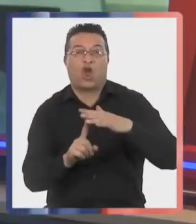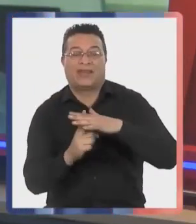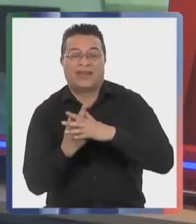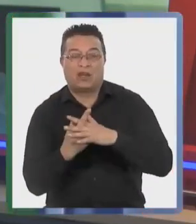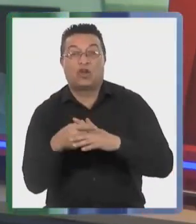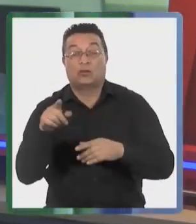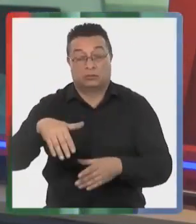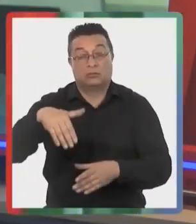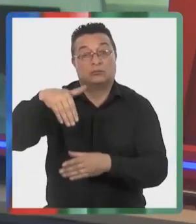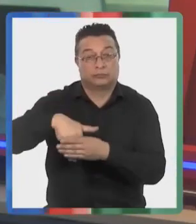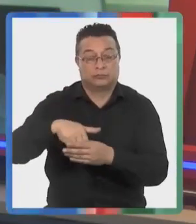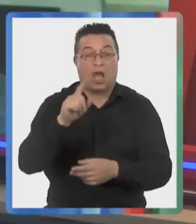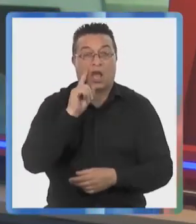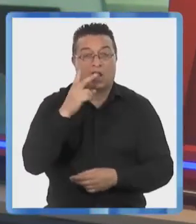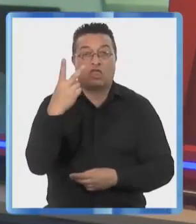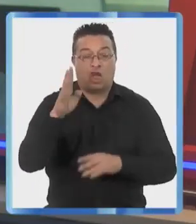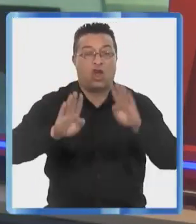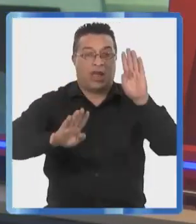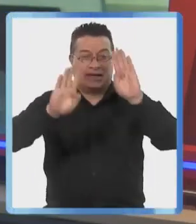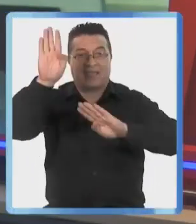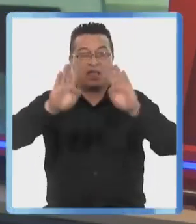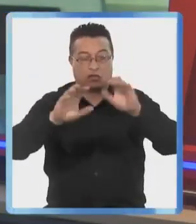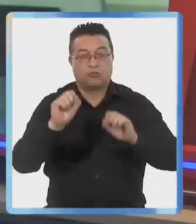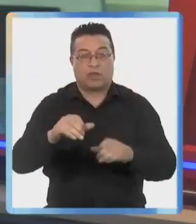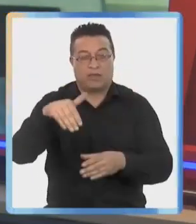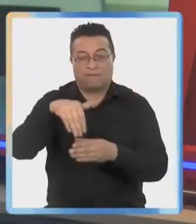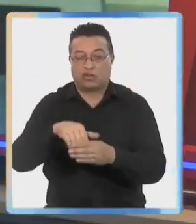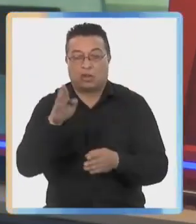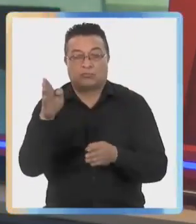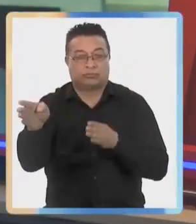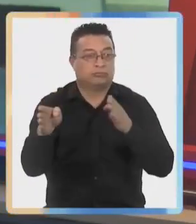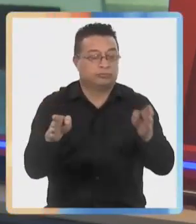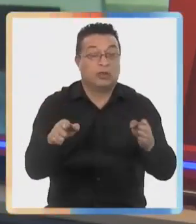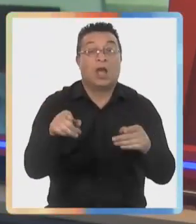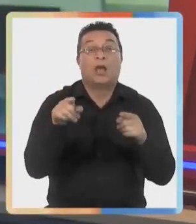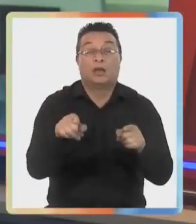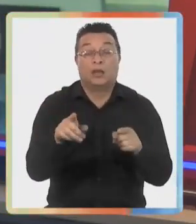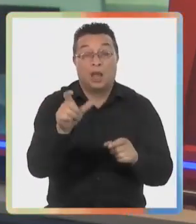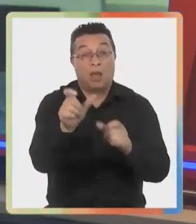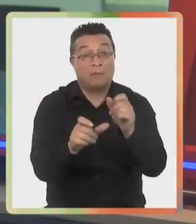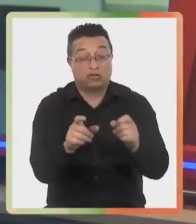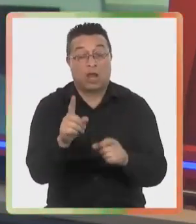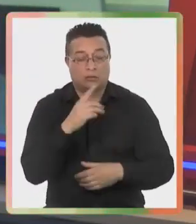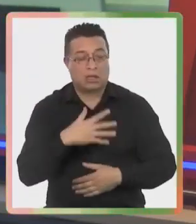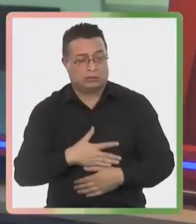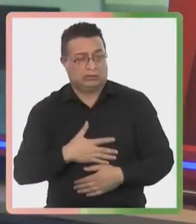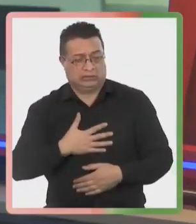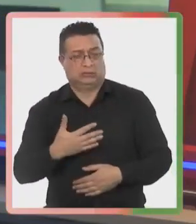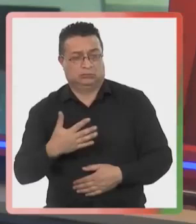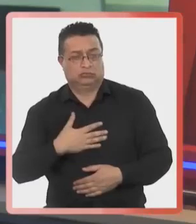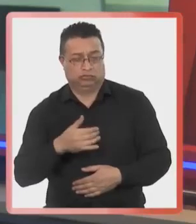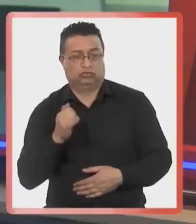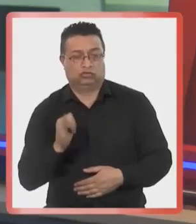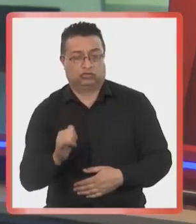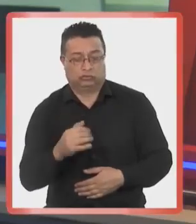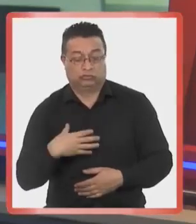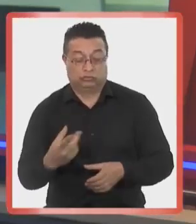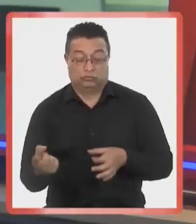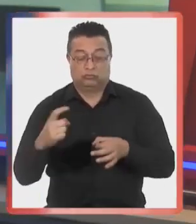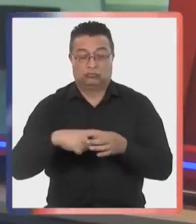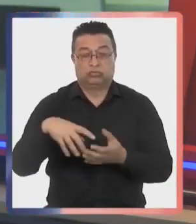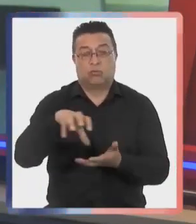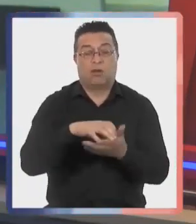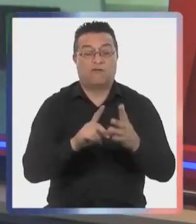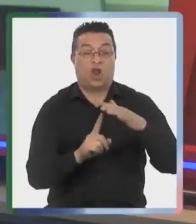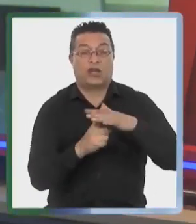esta elección hay 2 candidatos por los cuales podrían votar. Aquella persona que, insisto, se identifica como perteneciente a